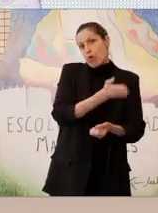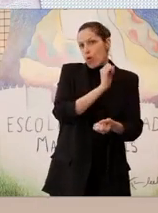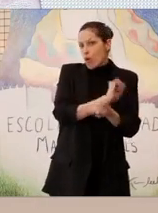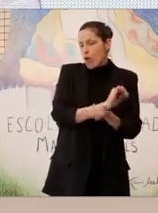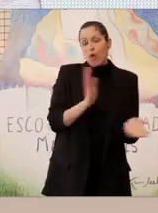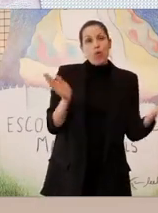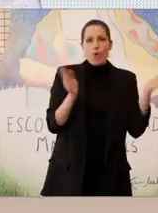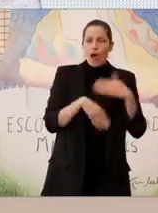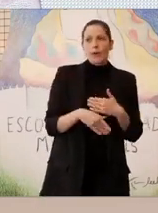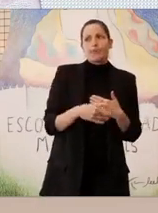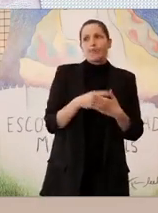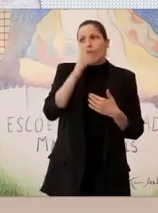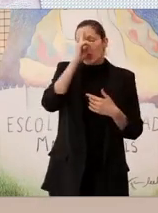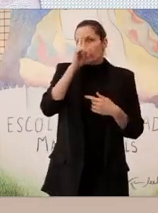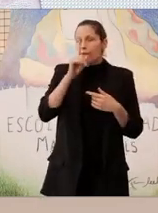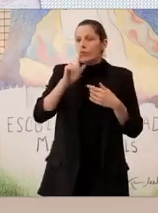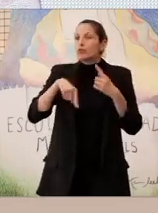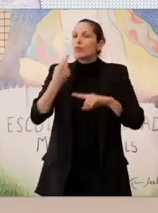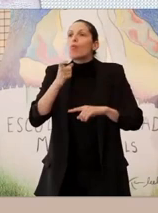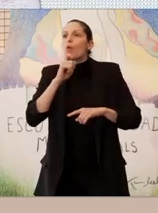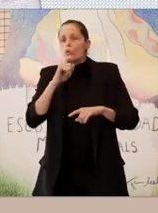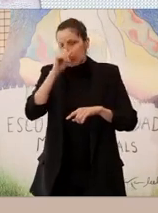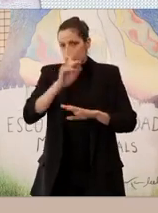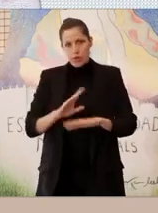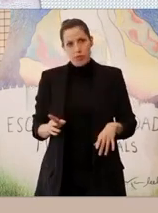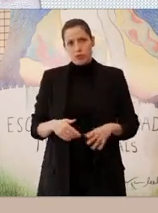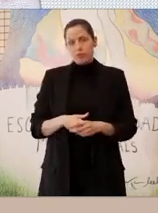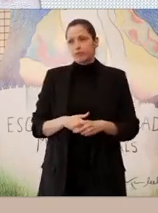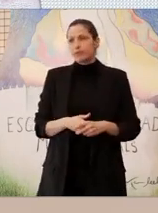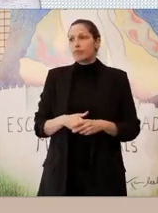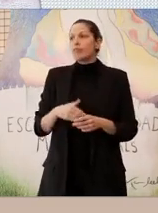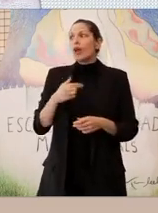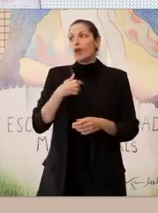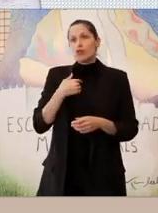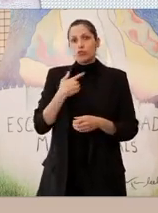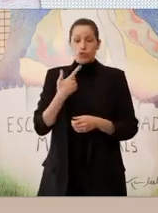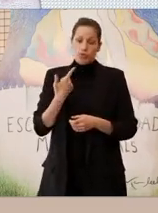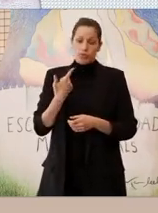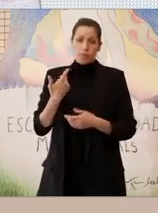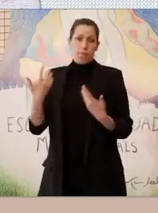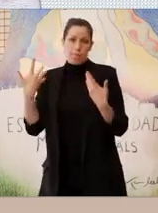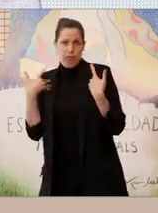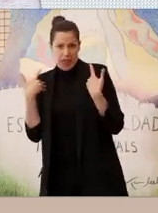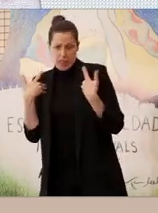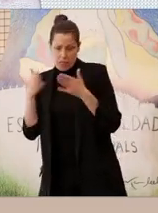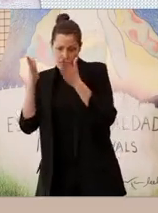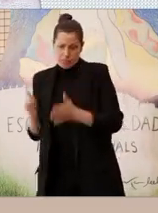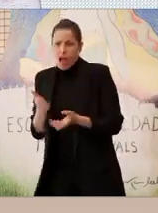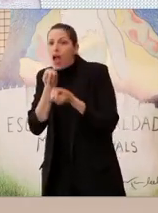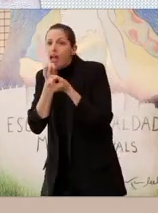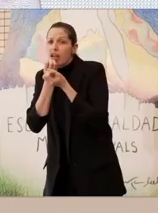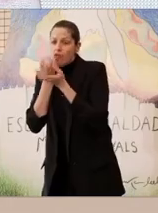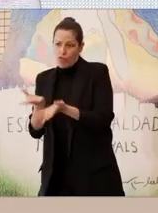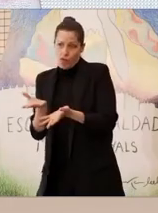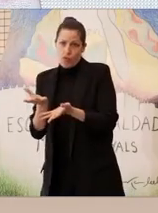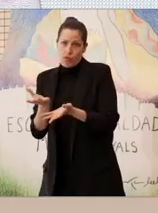es importante, ¿no? Bueno, es una cuestión que dejo ahí. Yo, en cualquier caso, informaba a la víctima con vulnerando la